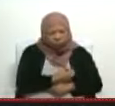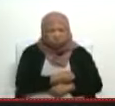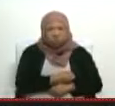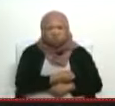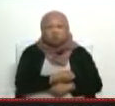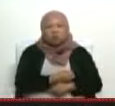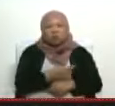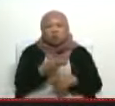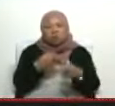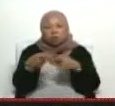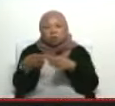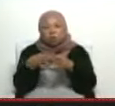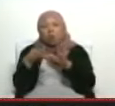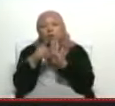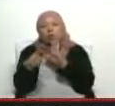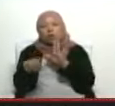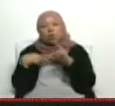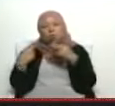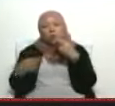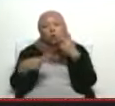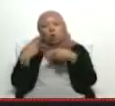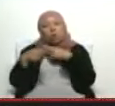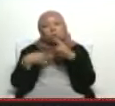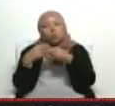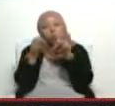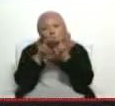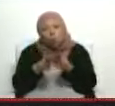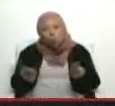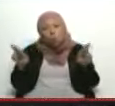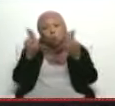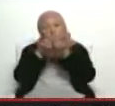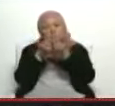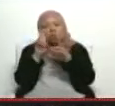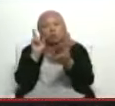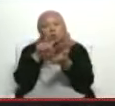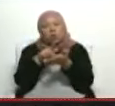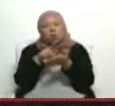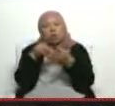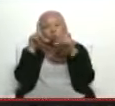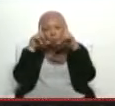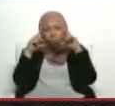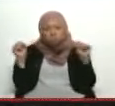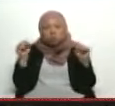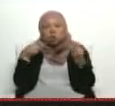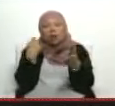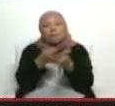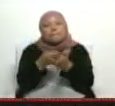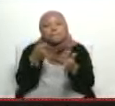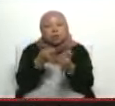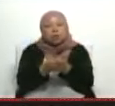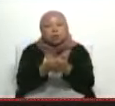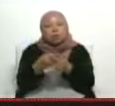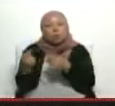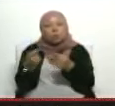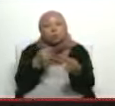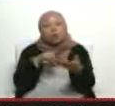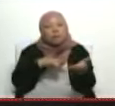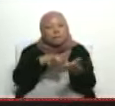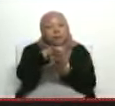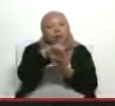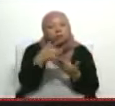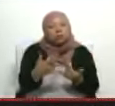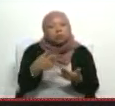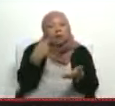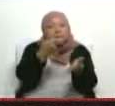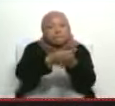propio Comité de Derechos Humanos de Naciones Unidas, ver allí unos presuntos expertos quienes le pagan viáticos y